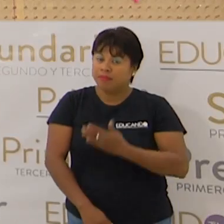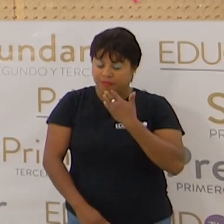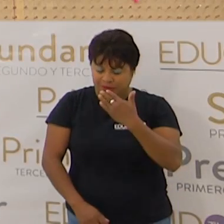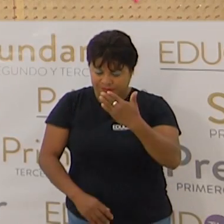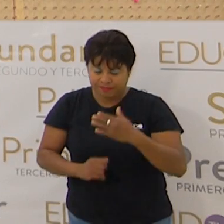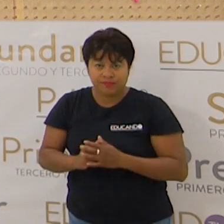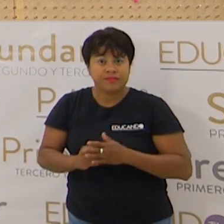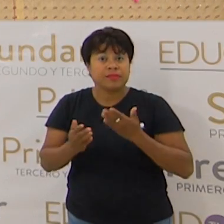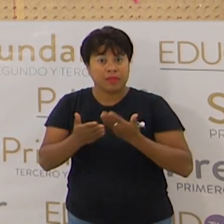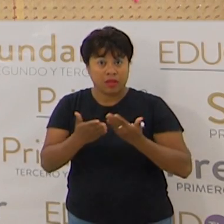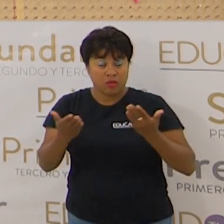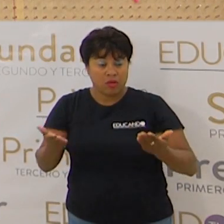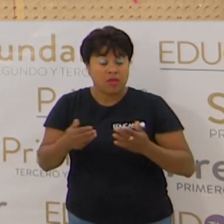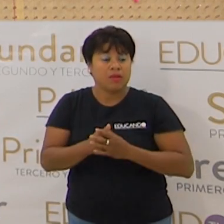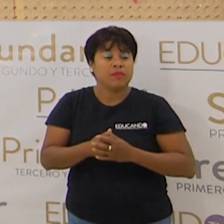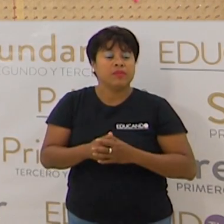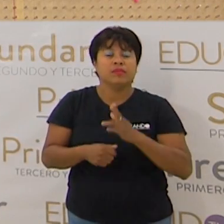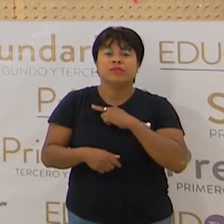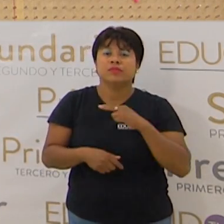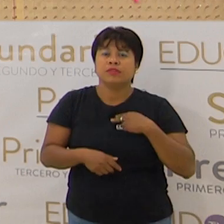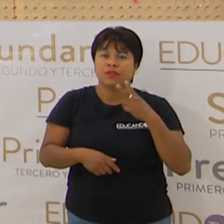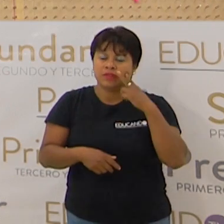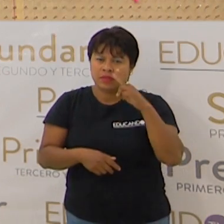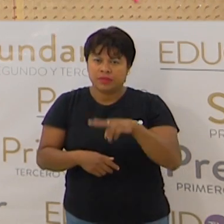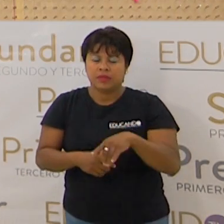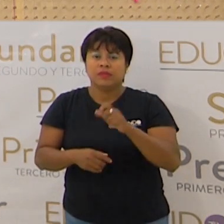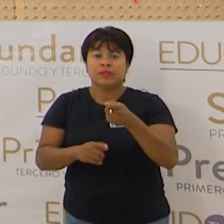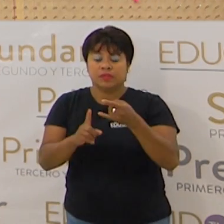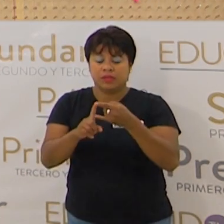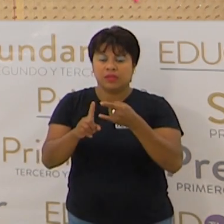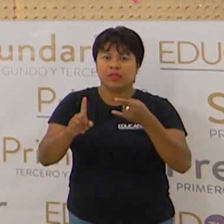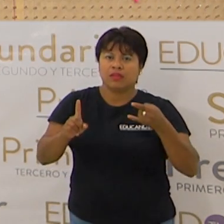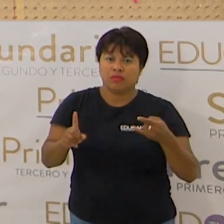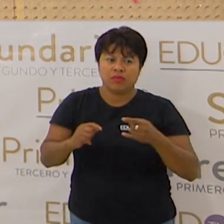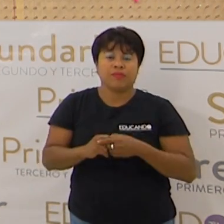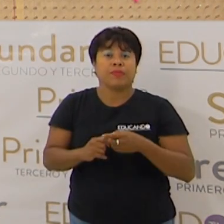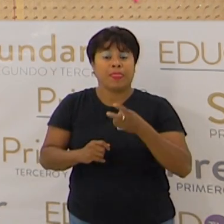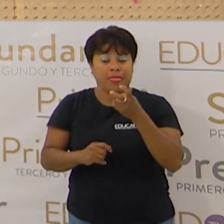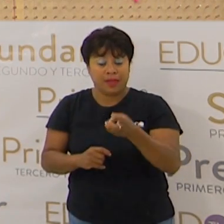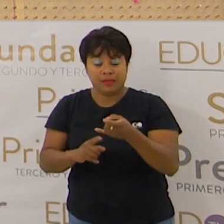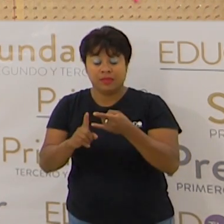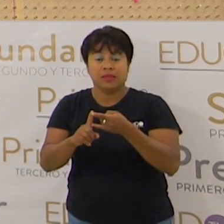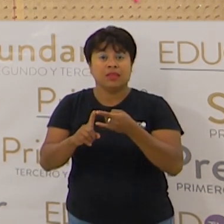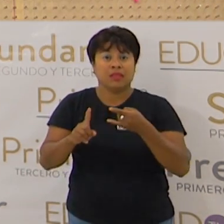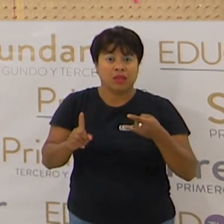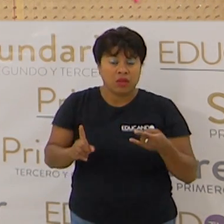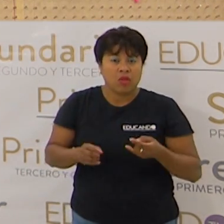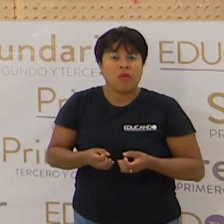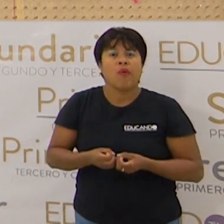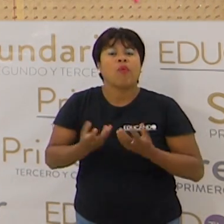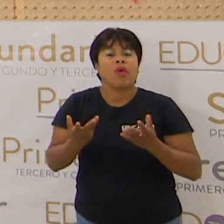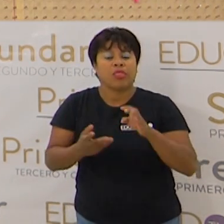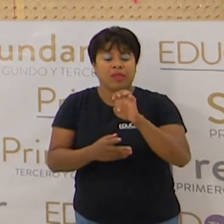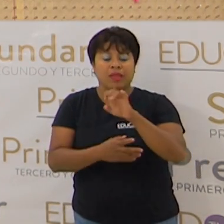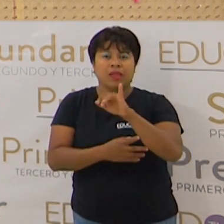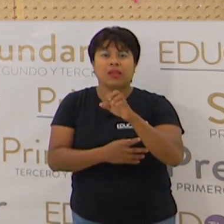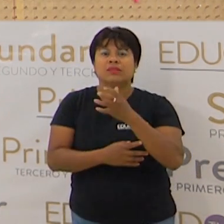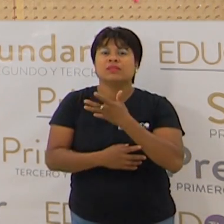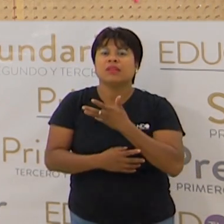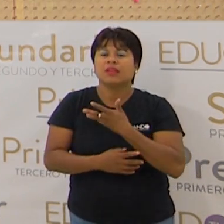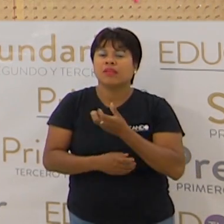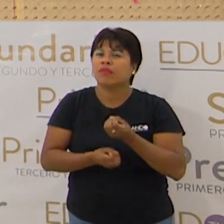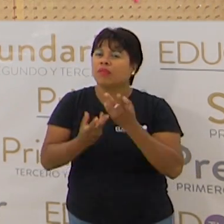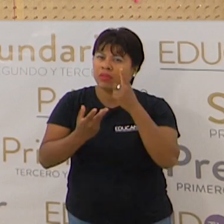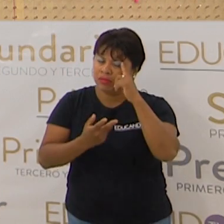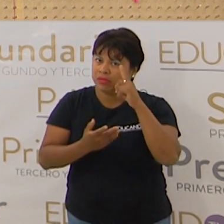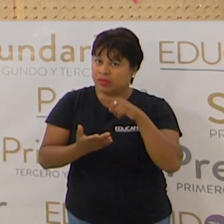Pues bien, ahora vamos a ver un rectángulo. Un rectángulo, ¿cuántos ejes de simetría crees que